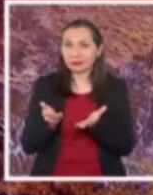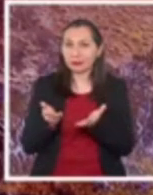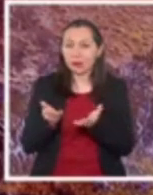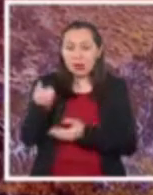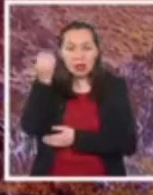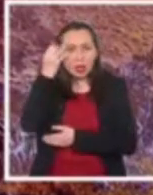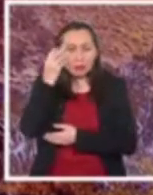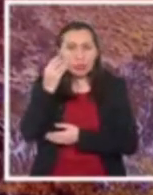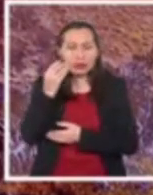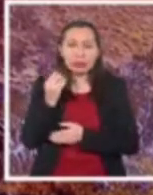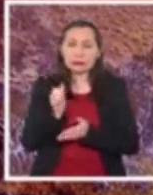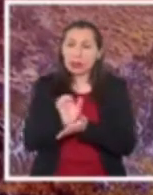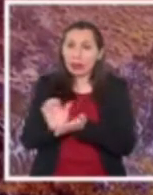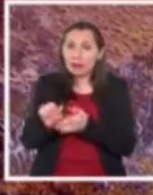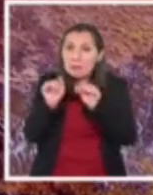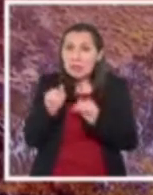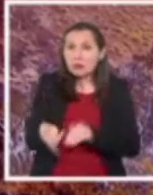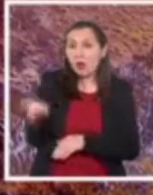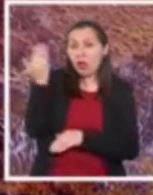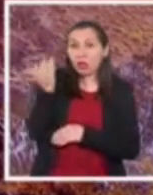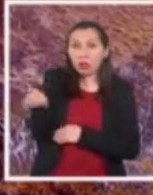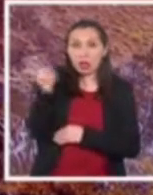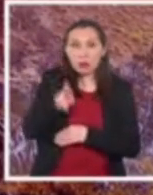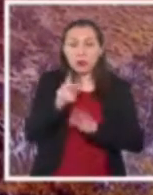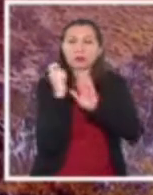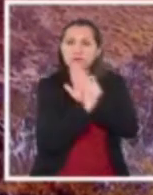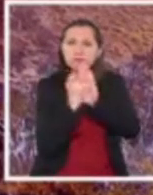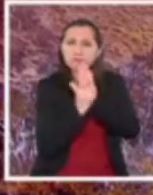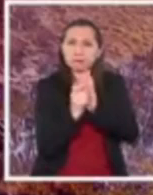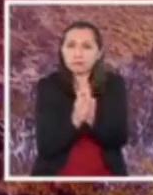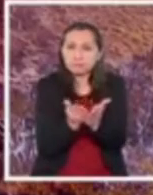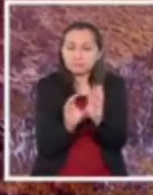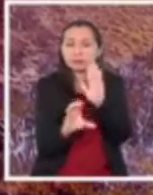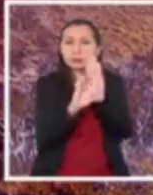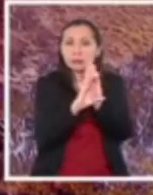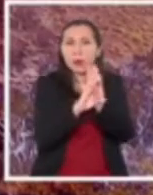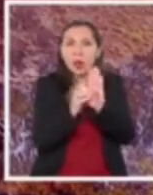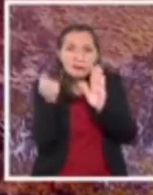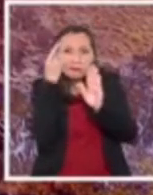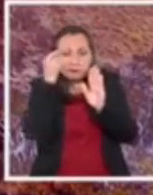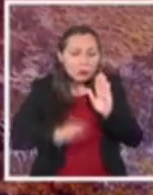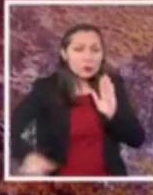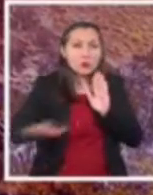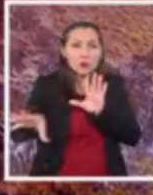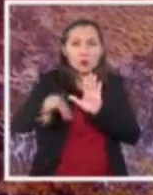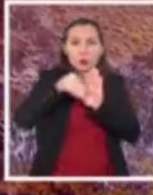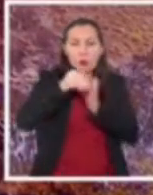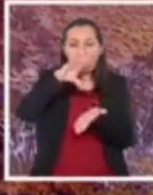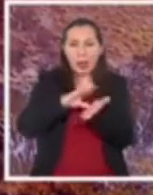una lección para evitar que la historia se repita y se redacta así Un texto que interprete a la gran mayoría del país